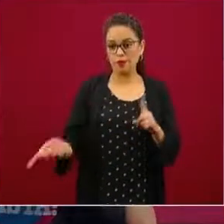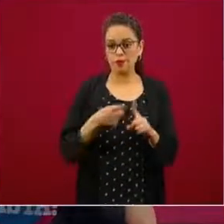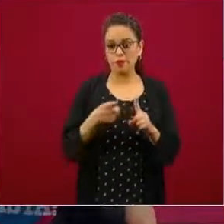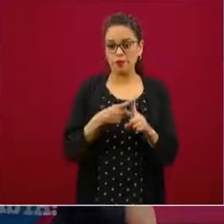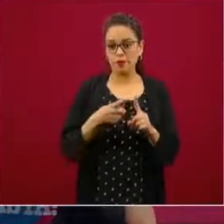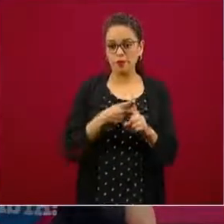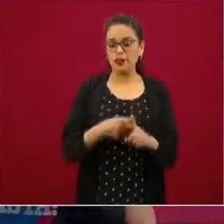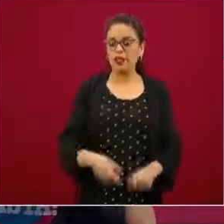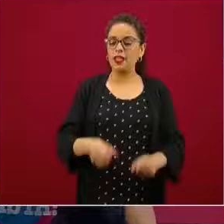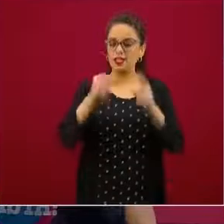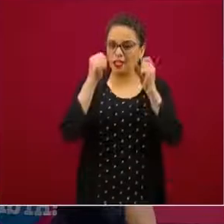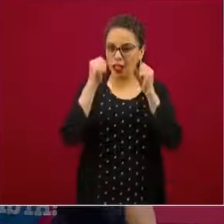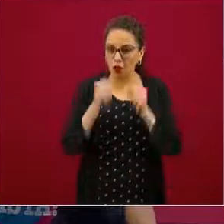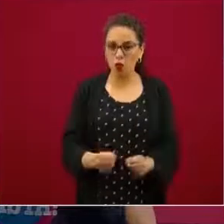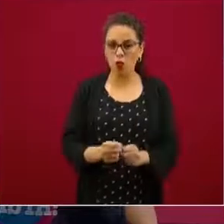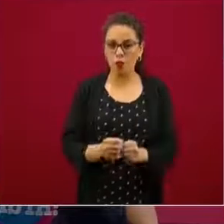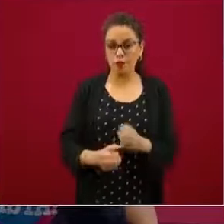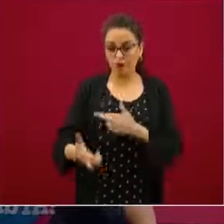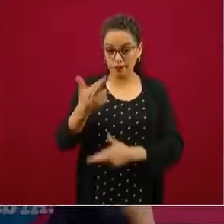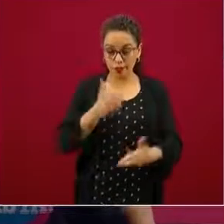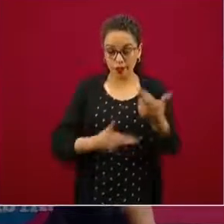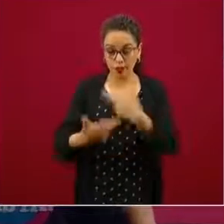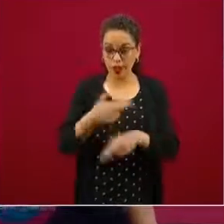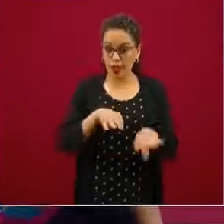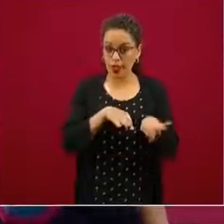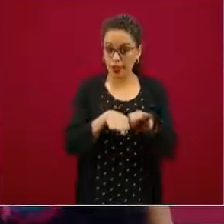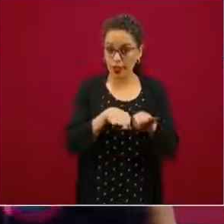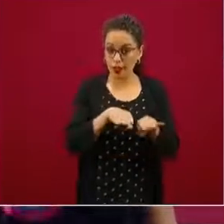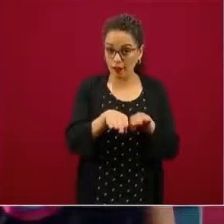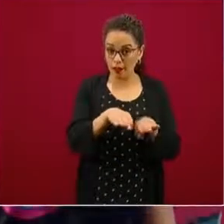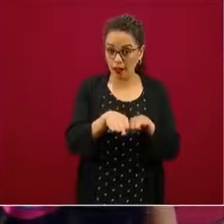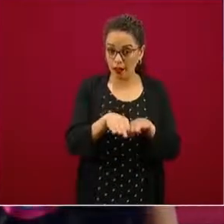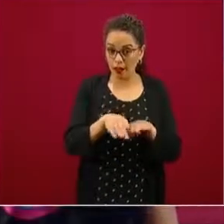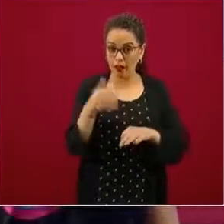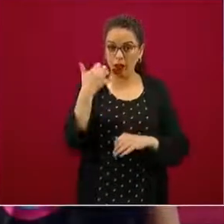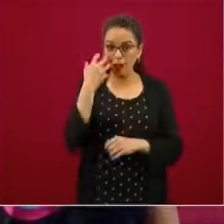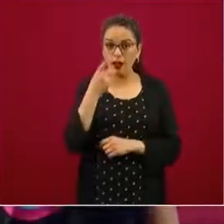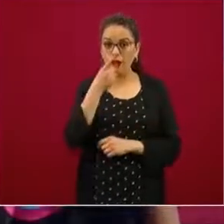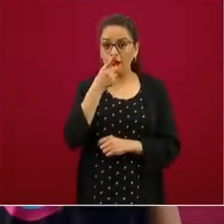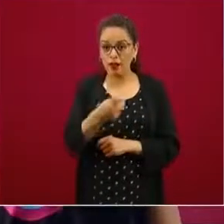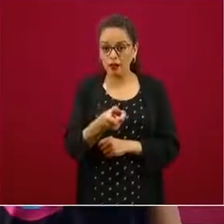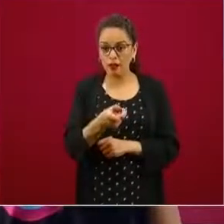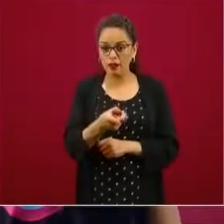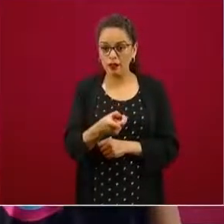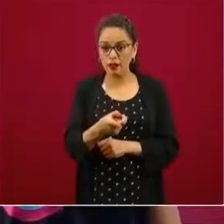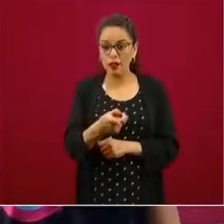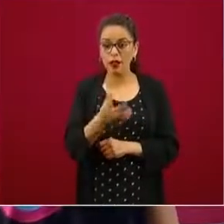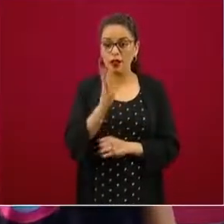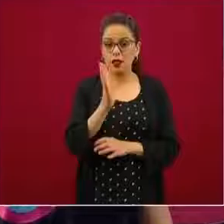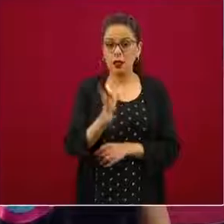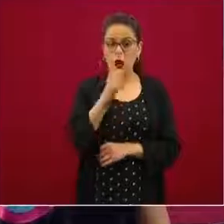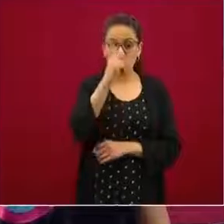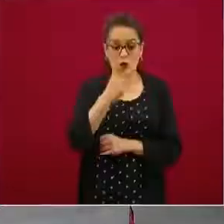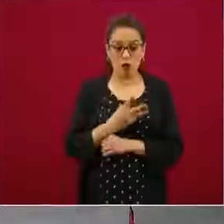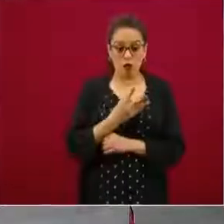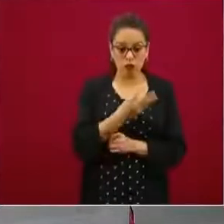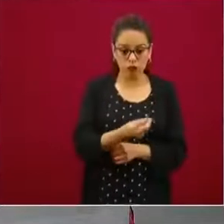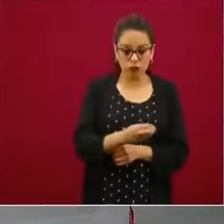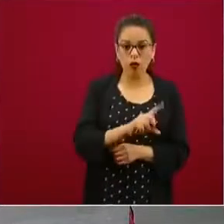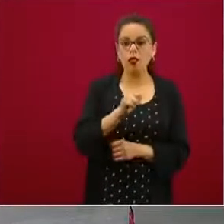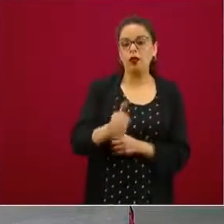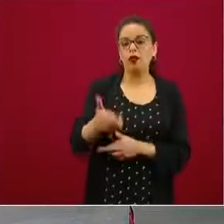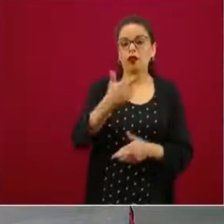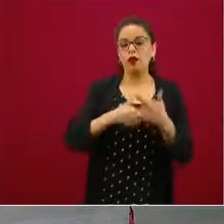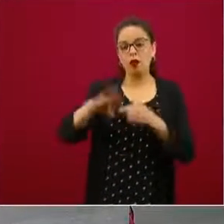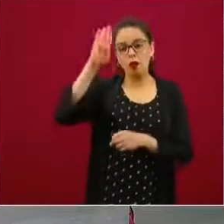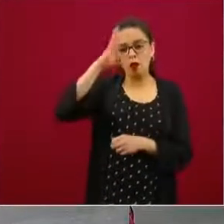que el retorno a los espacios de trabajo no pueden significar que un contagio se convierte en un brote en un centro de